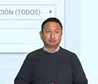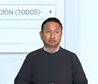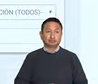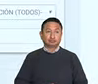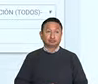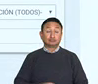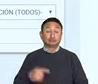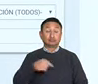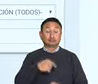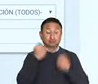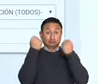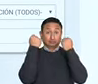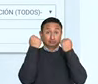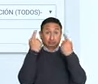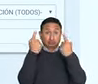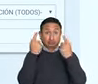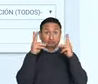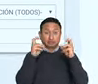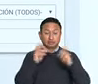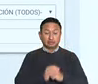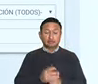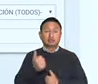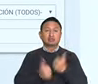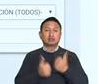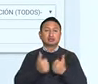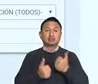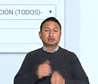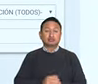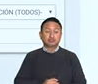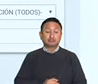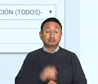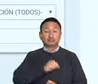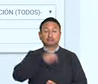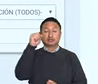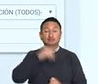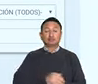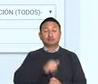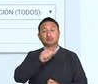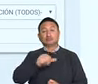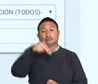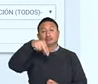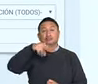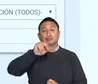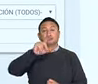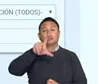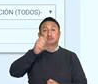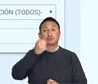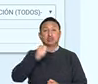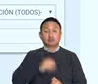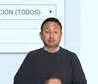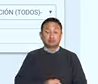sorpresas referente al candidato virtual ganador, Aquiles Álvarez, que lo estamos viendo,